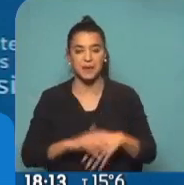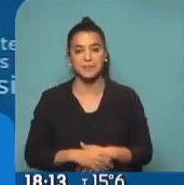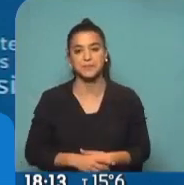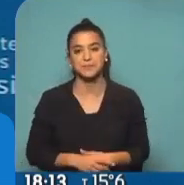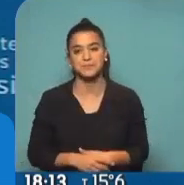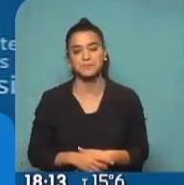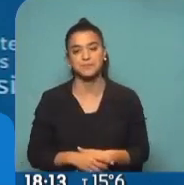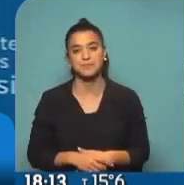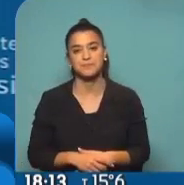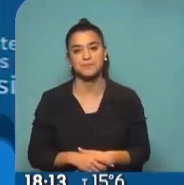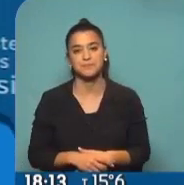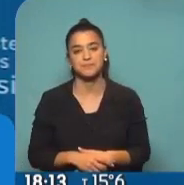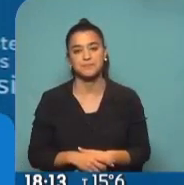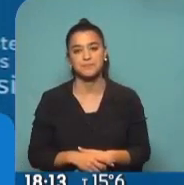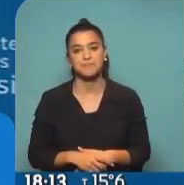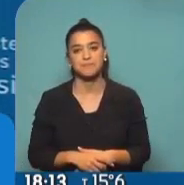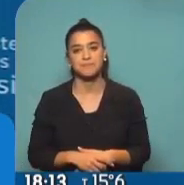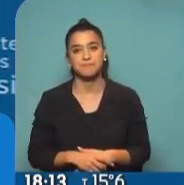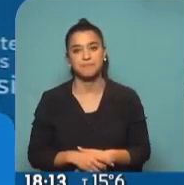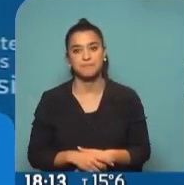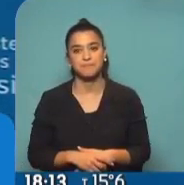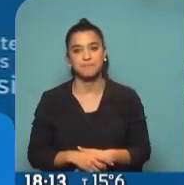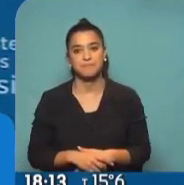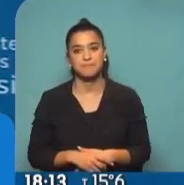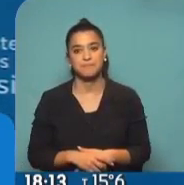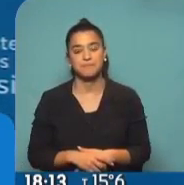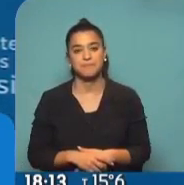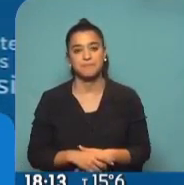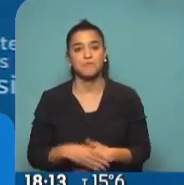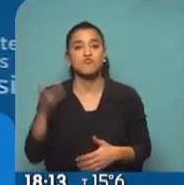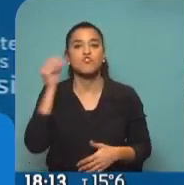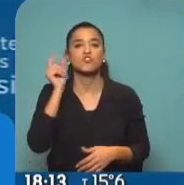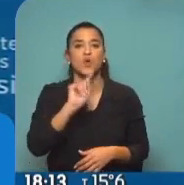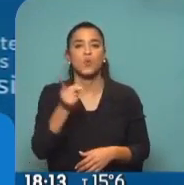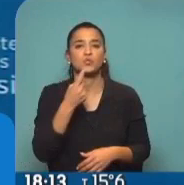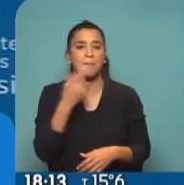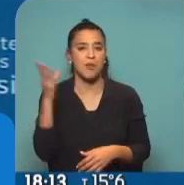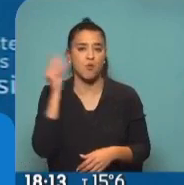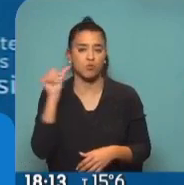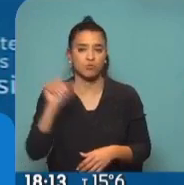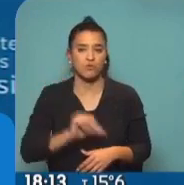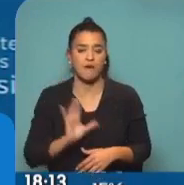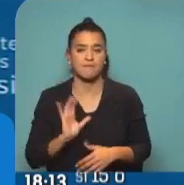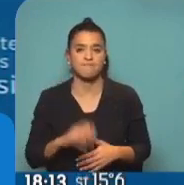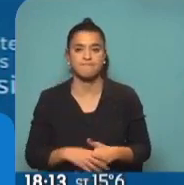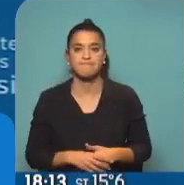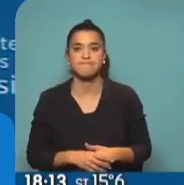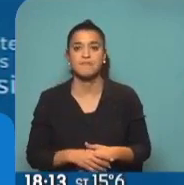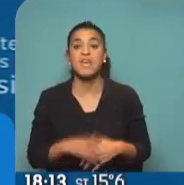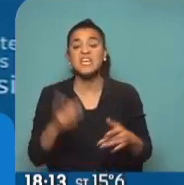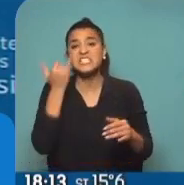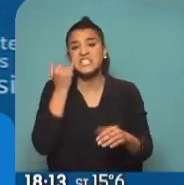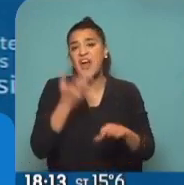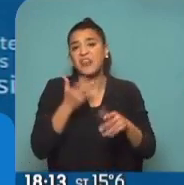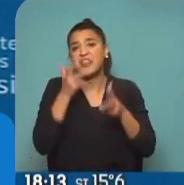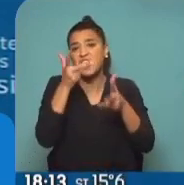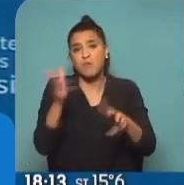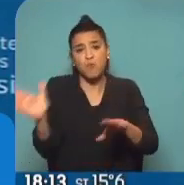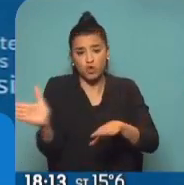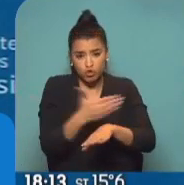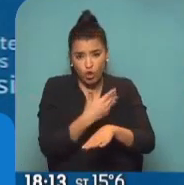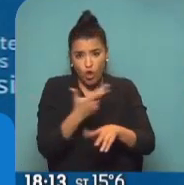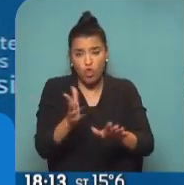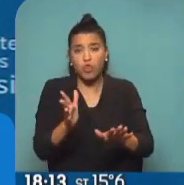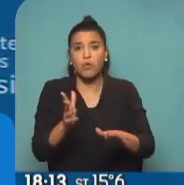candidato que puso en duda a la empresa que realiza el escrutinio? ¿Tiene alguna reflexión para hacer al respecto? No, ya hemos dicho todo lo que teníamos que decir. Ha sido una